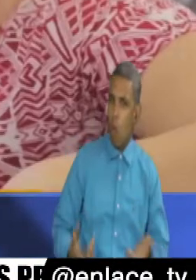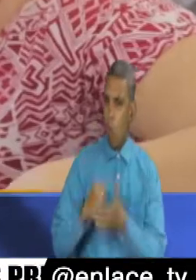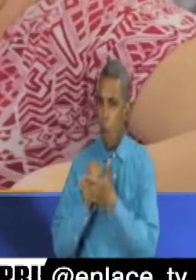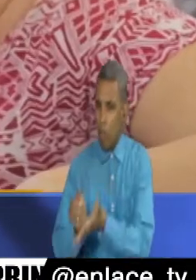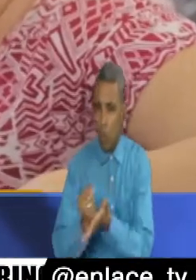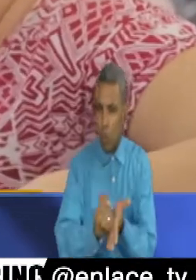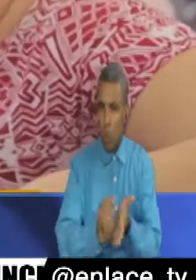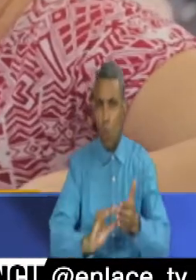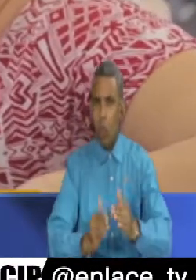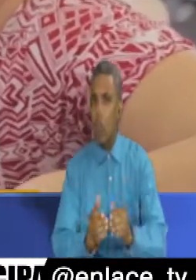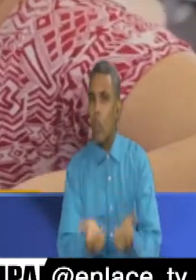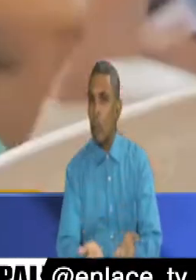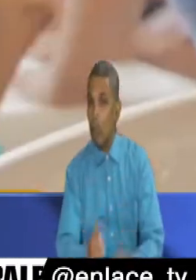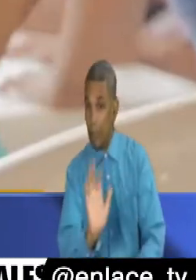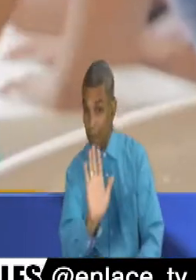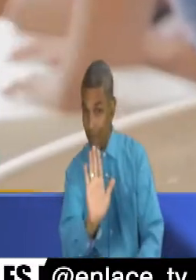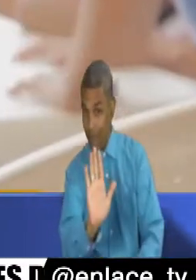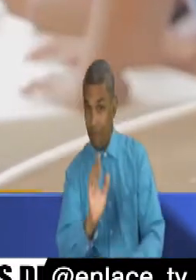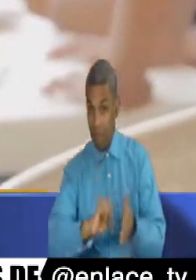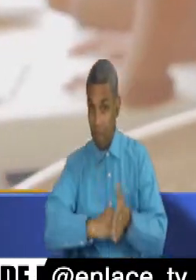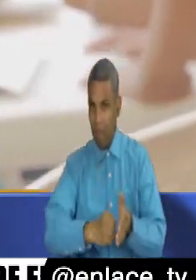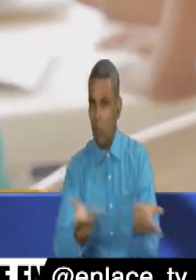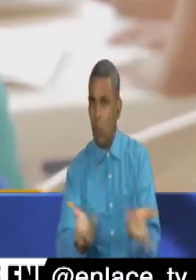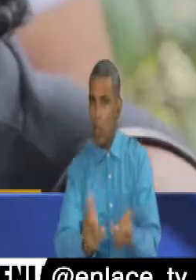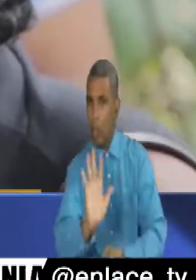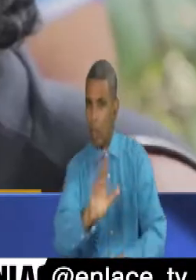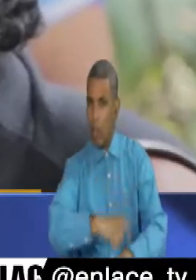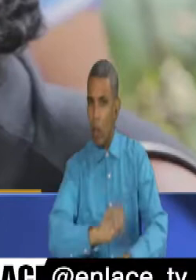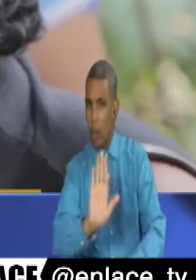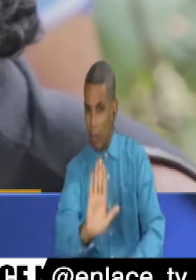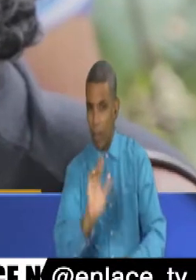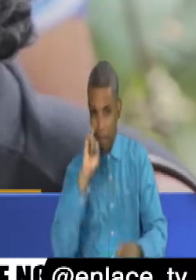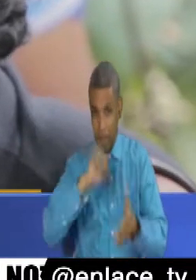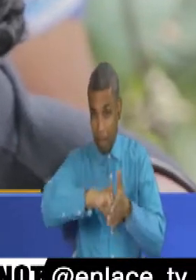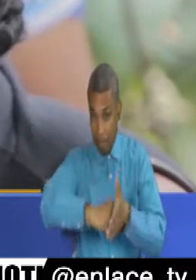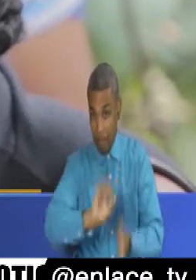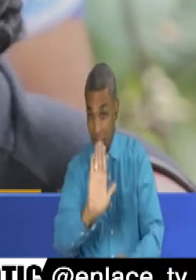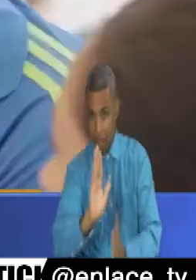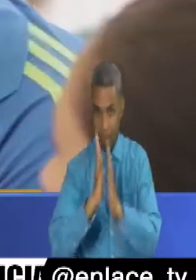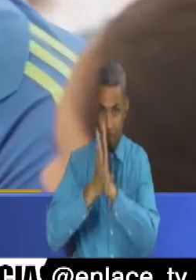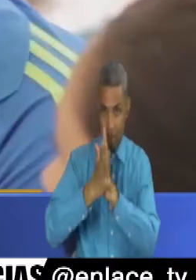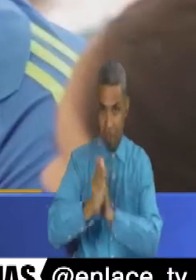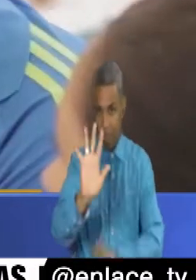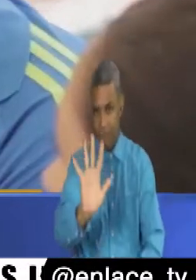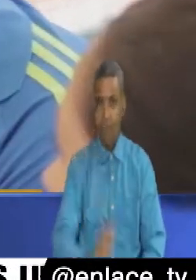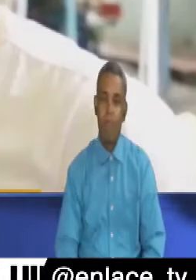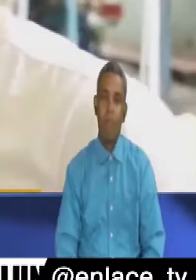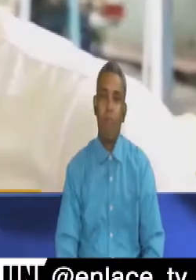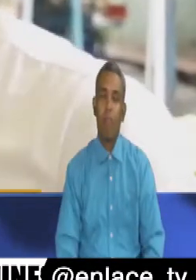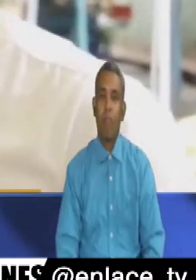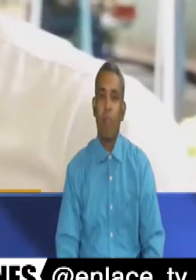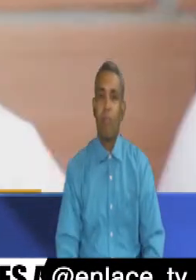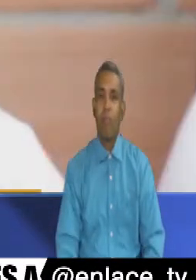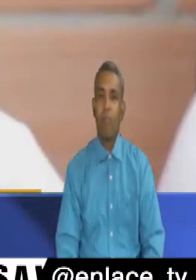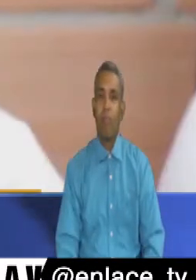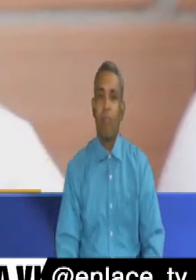municipal en los próximos días. ¿Dónde y a qué horas? En instantes les contaremos esta y más información al volver.